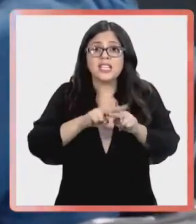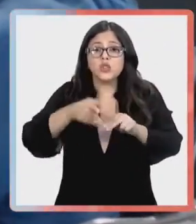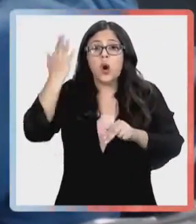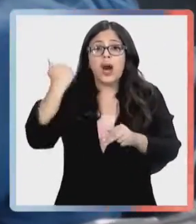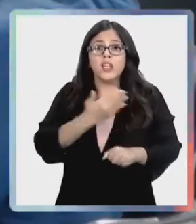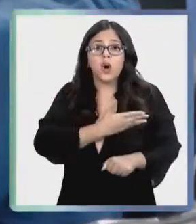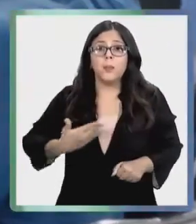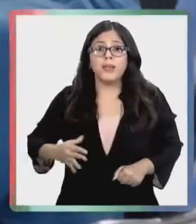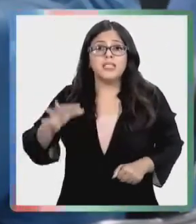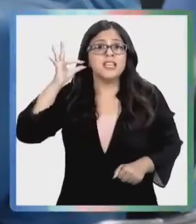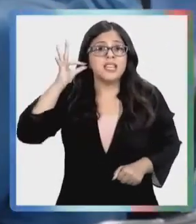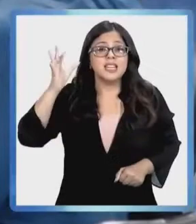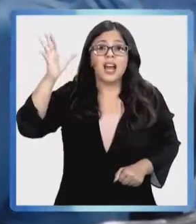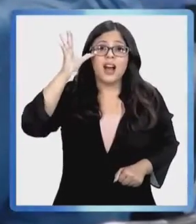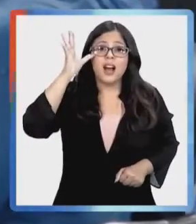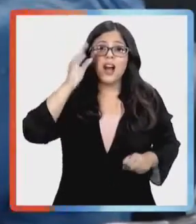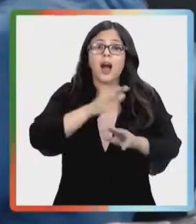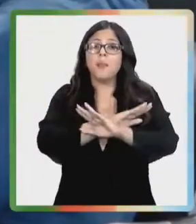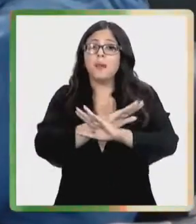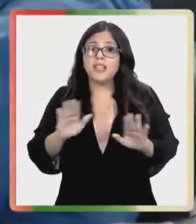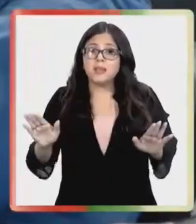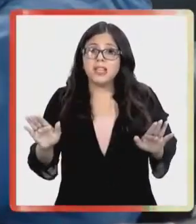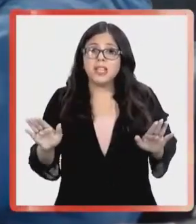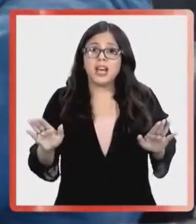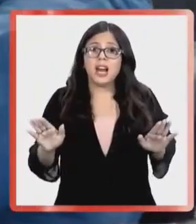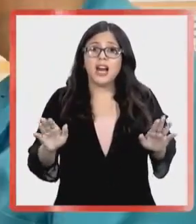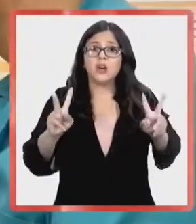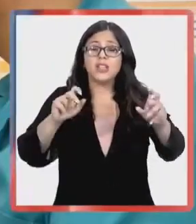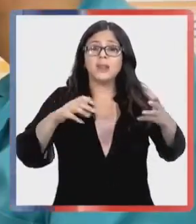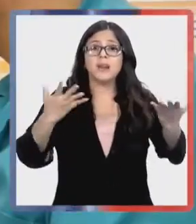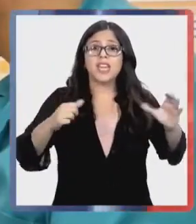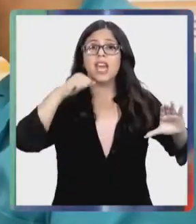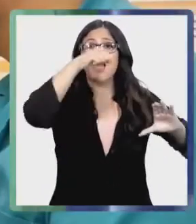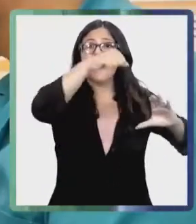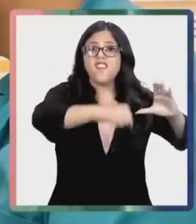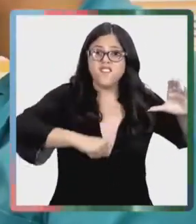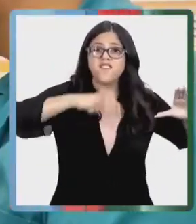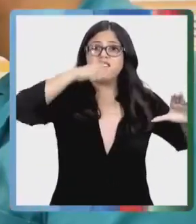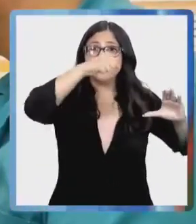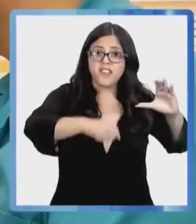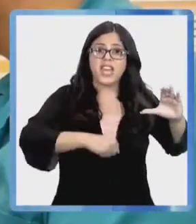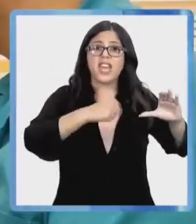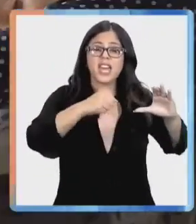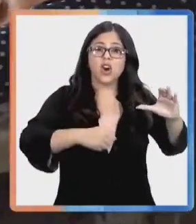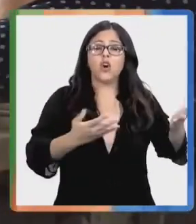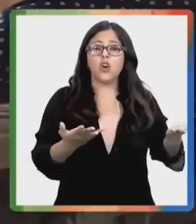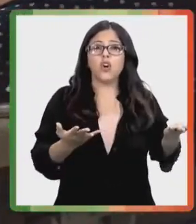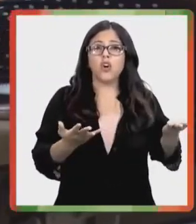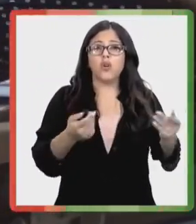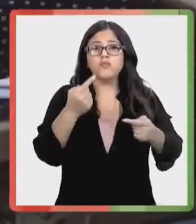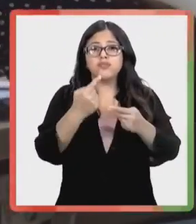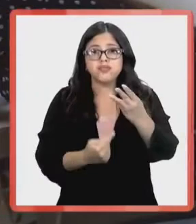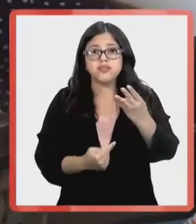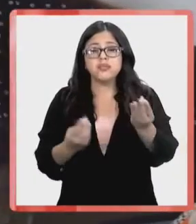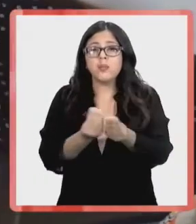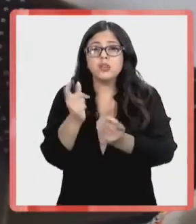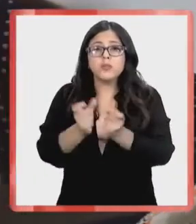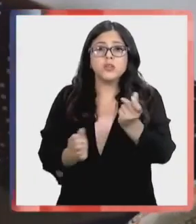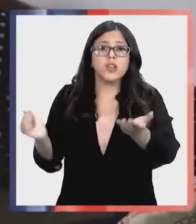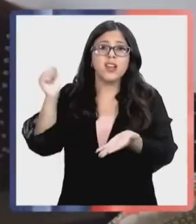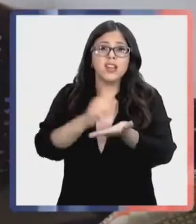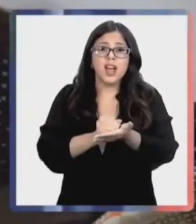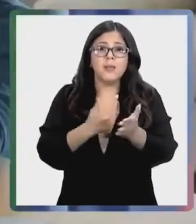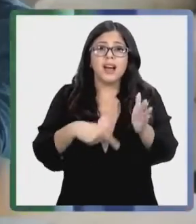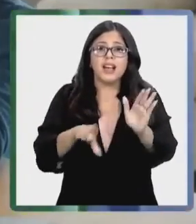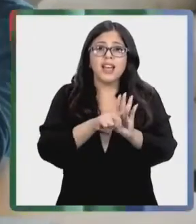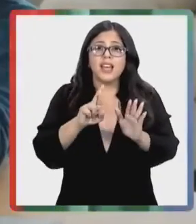presidenta Bachelet para terminar con los beneficios, la lotería, los bingos y todas esas cosas. Y hay mucha gente que está reclamando contra la ley Ricardo Soto porque